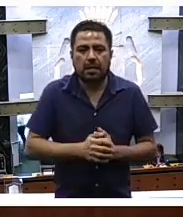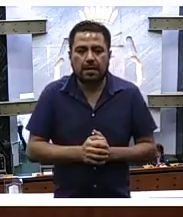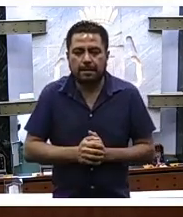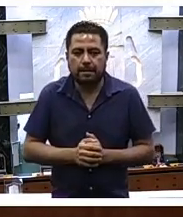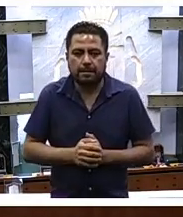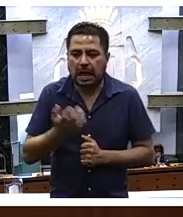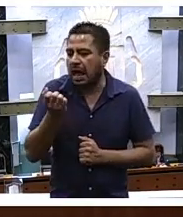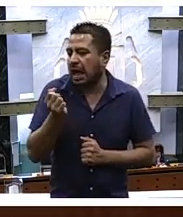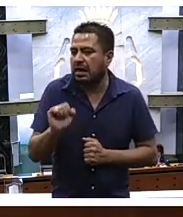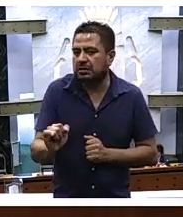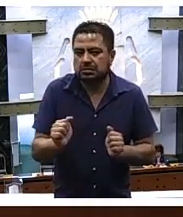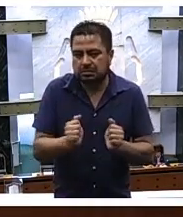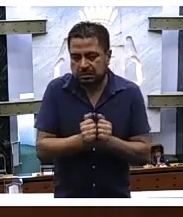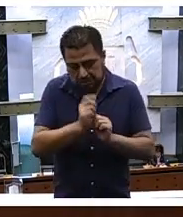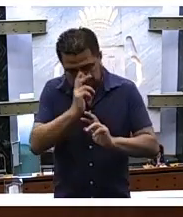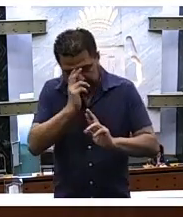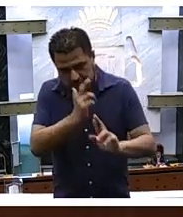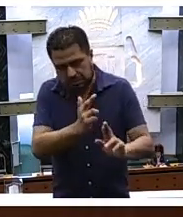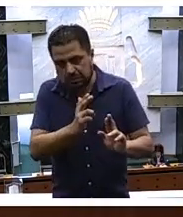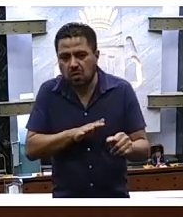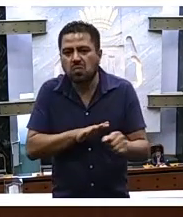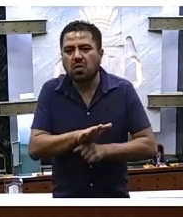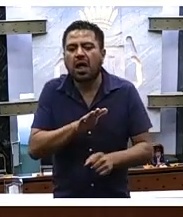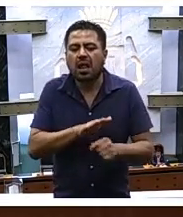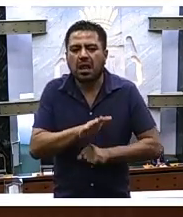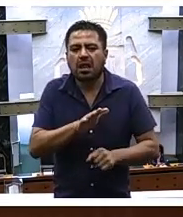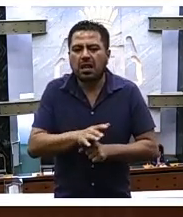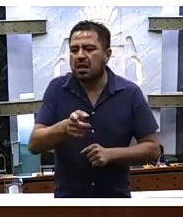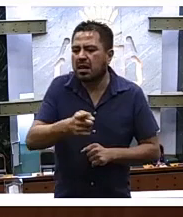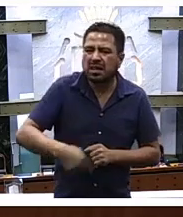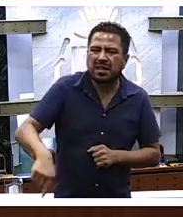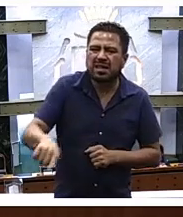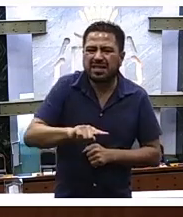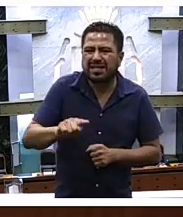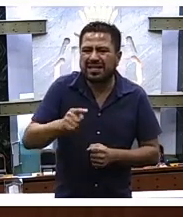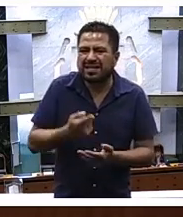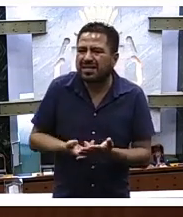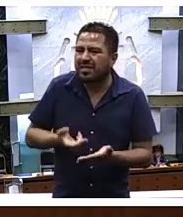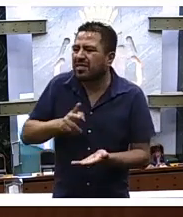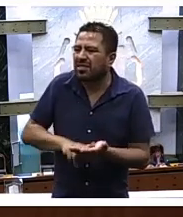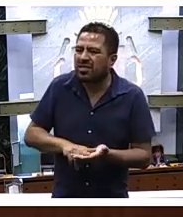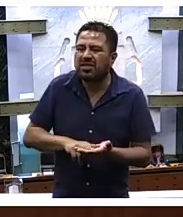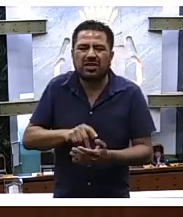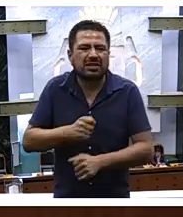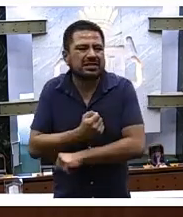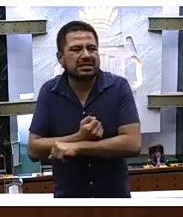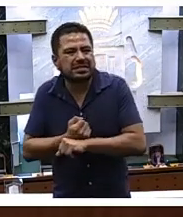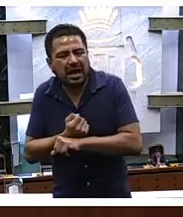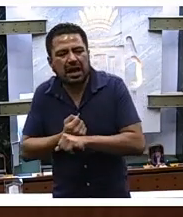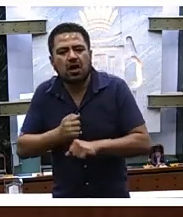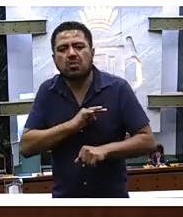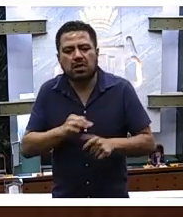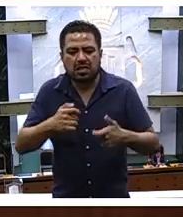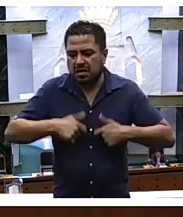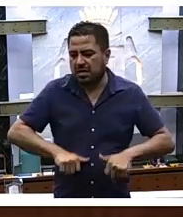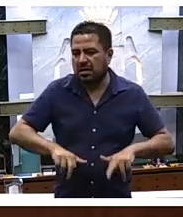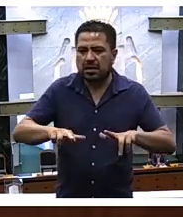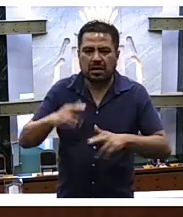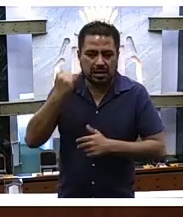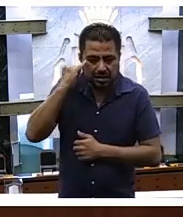De esta manera y con mucho respeto, cualquier criollo y mestizo puede representar a las y los hermanos